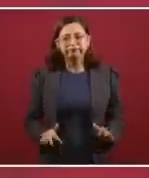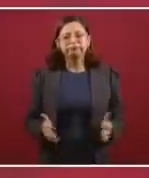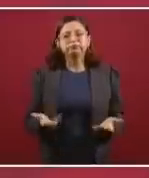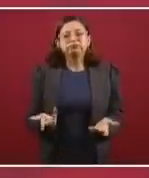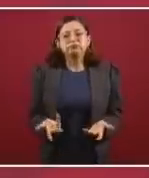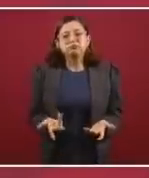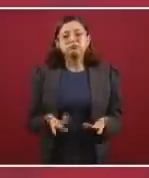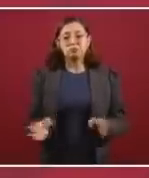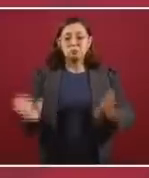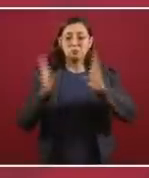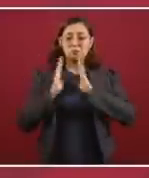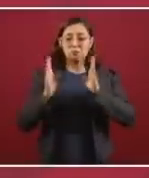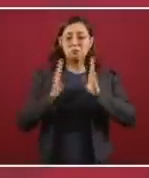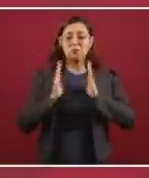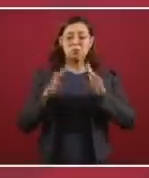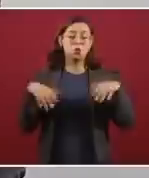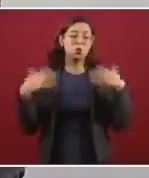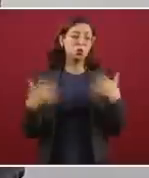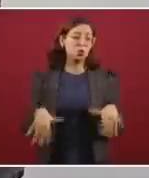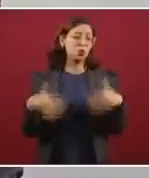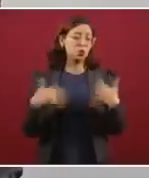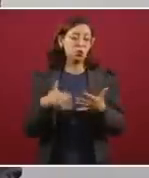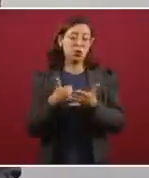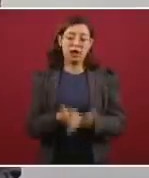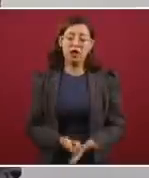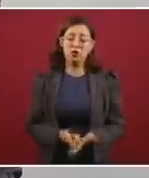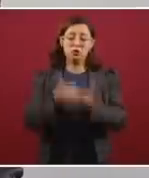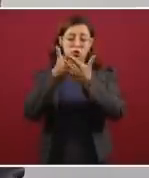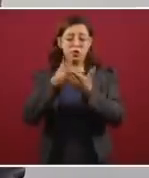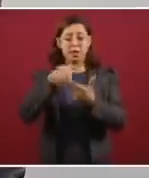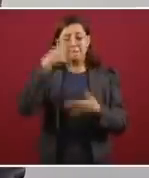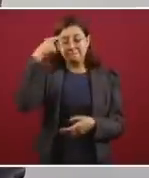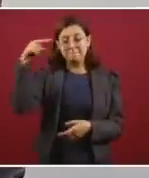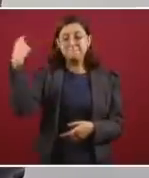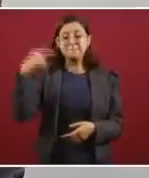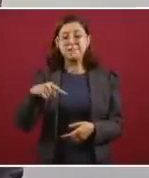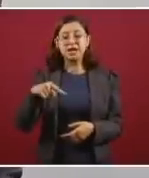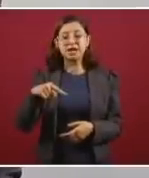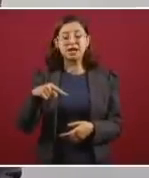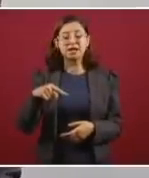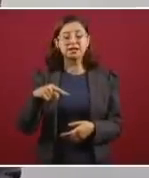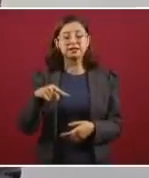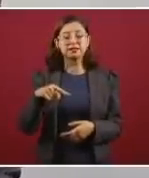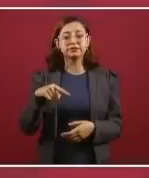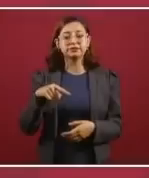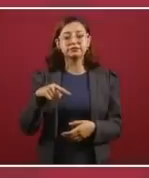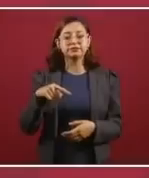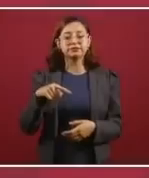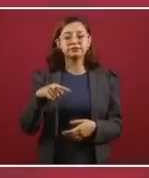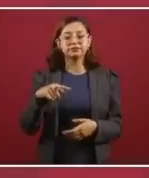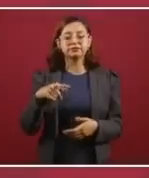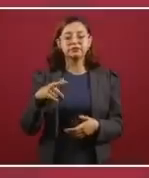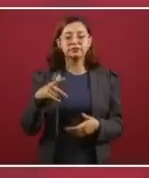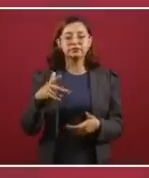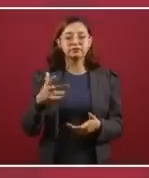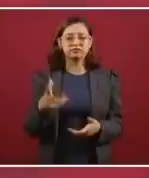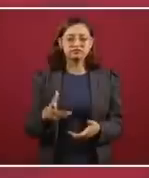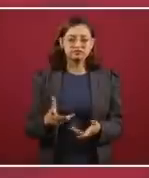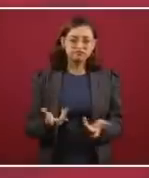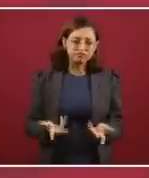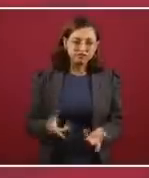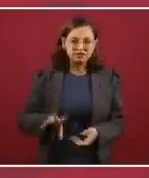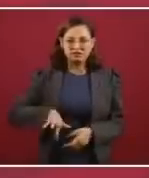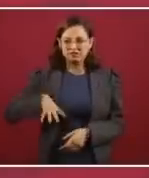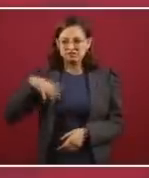el ejército nos está ayudando a que no se use